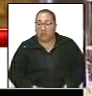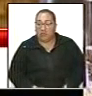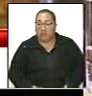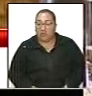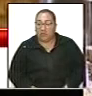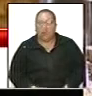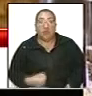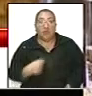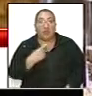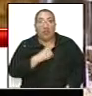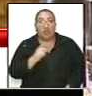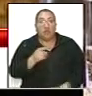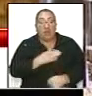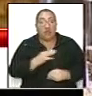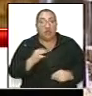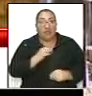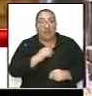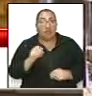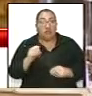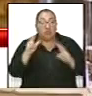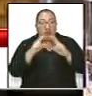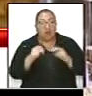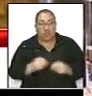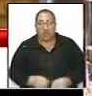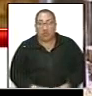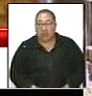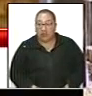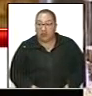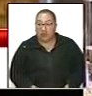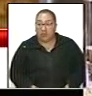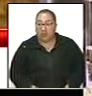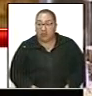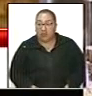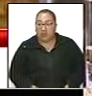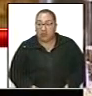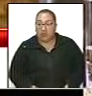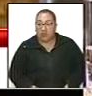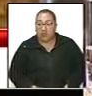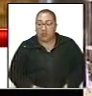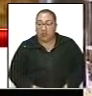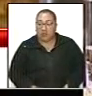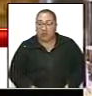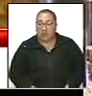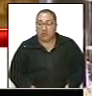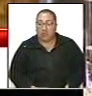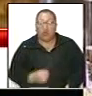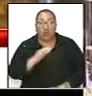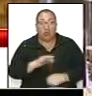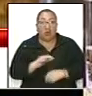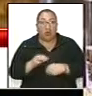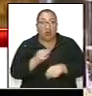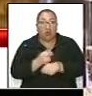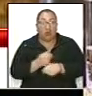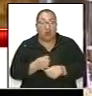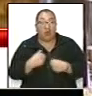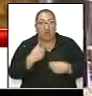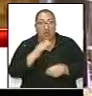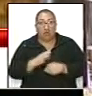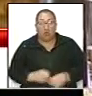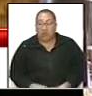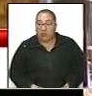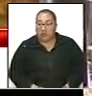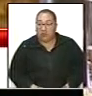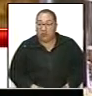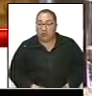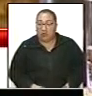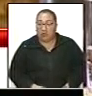Esas denuncias han sido investigadas por SUNEDU para ver si efectivamente cumplieron con todos los procedimientos que se debieron cumplir. Y